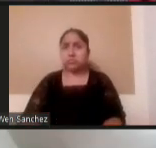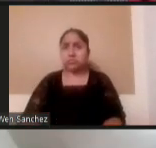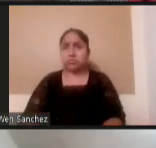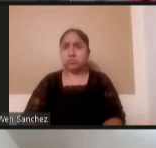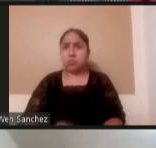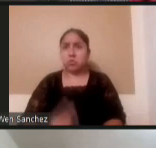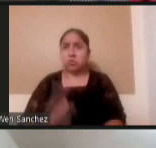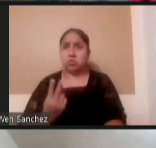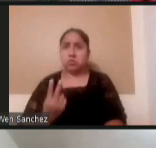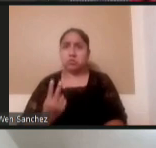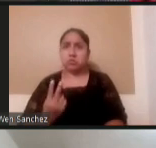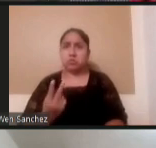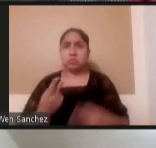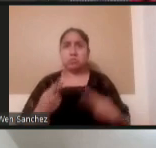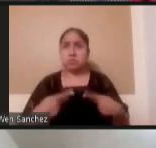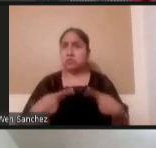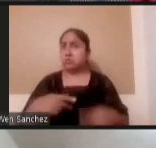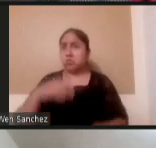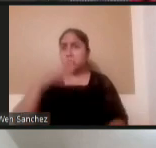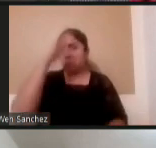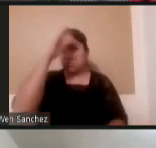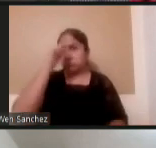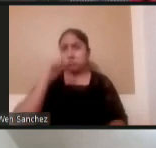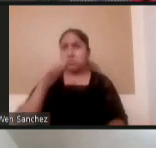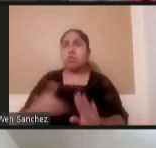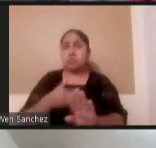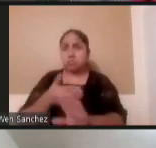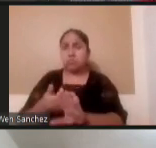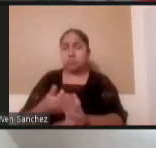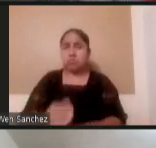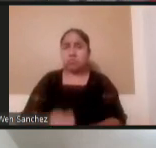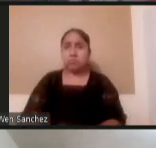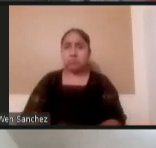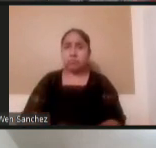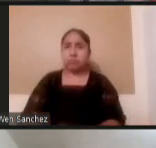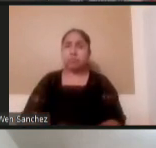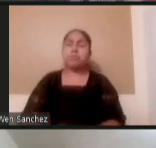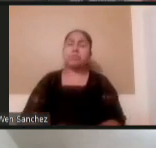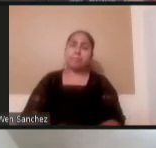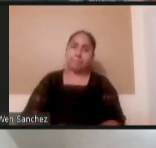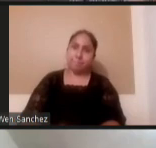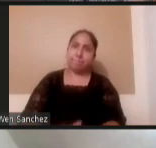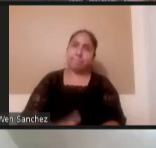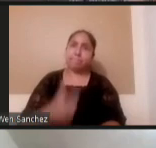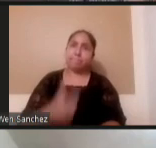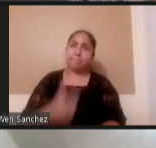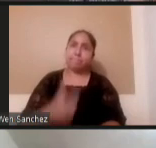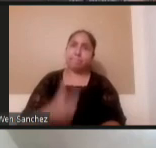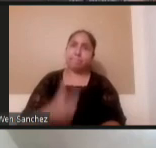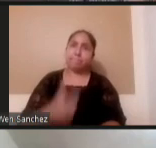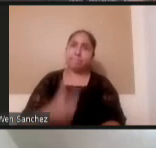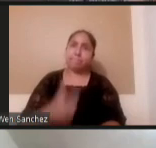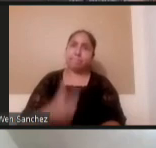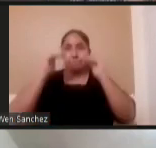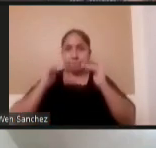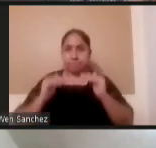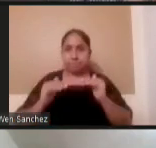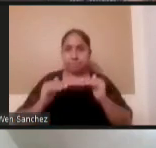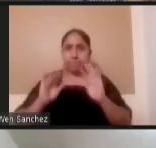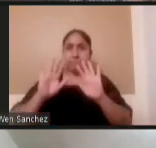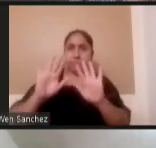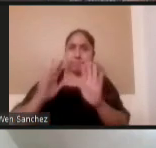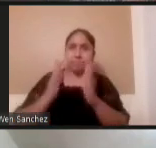2 votos en contra. Queda aprobado por mayoría de votos. Antes de continuar con el siguiente punto del orden del